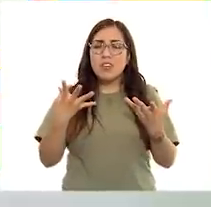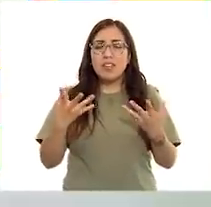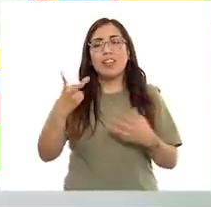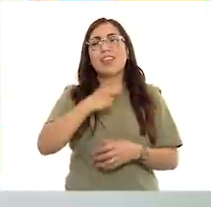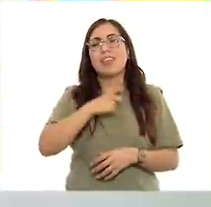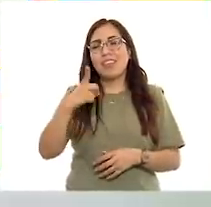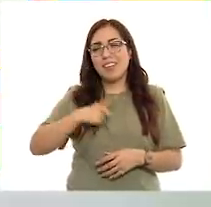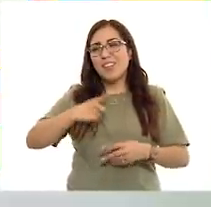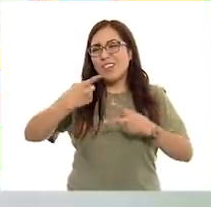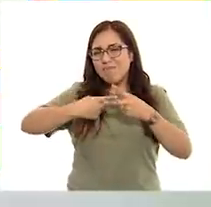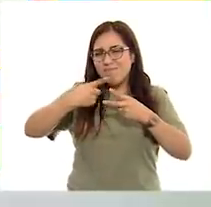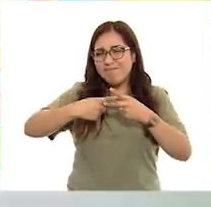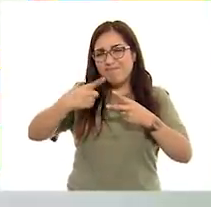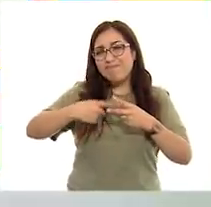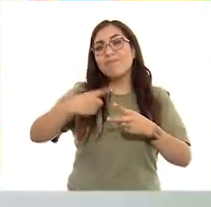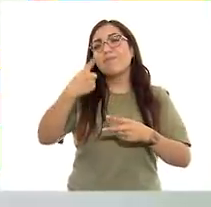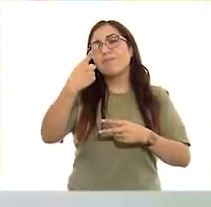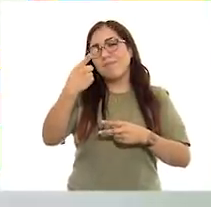¡Contando!